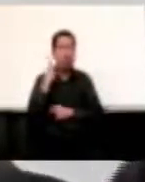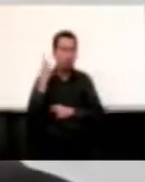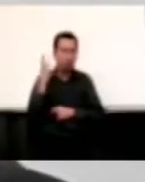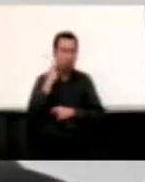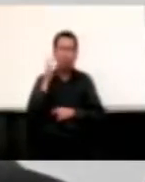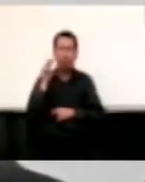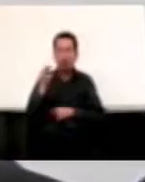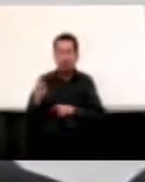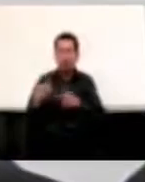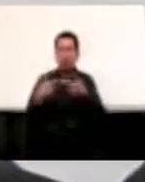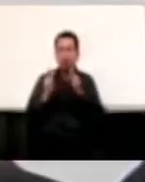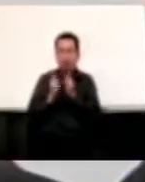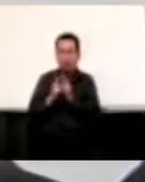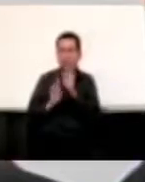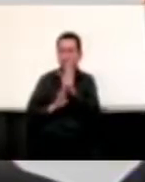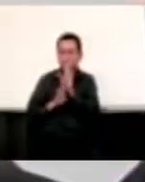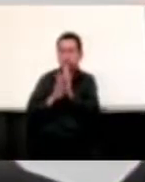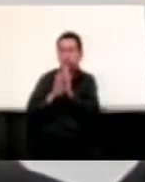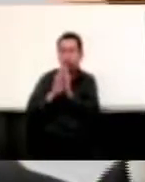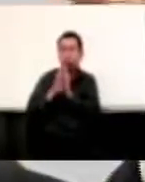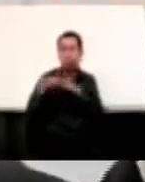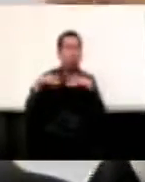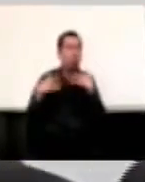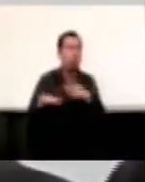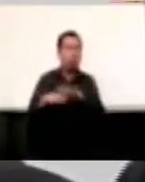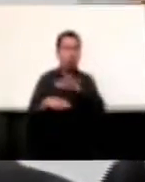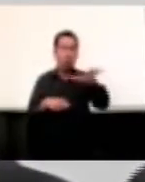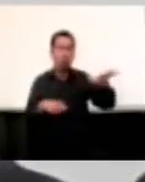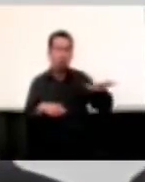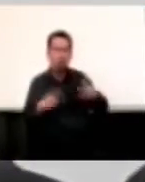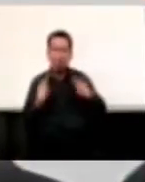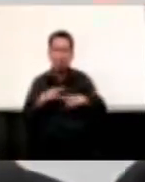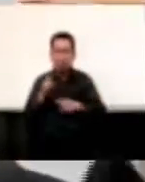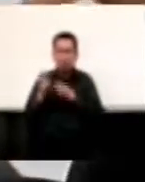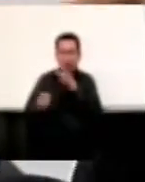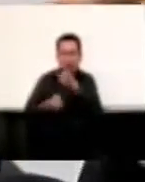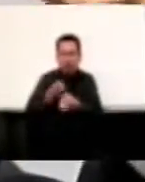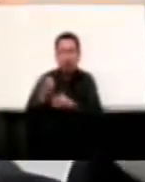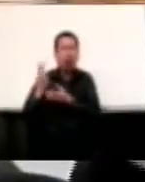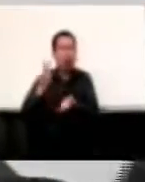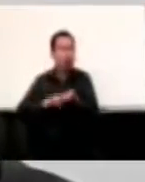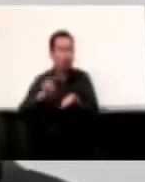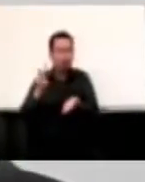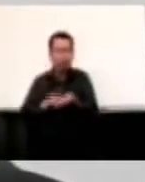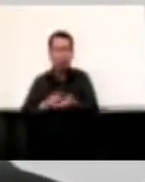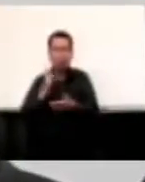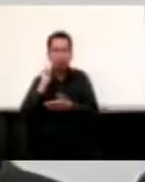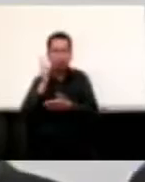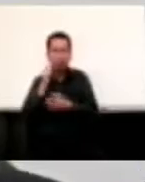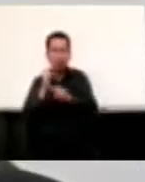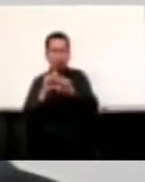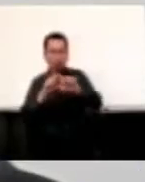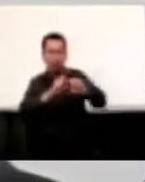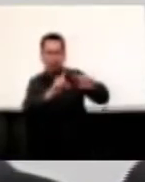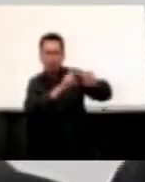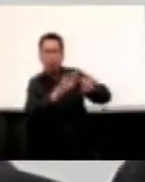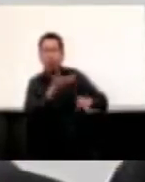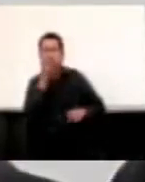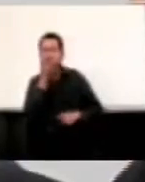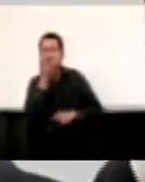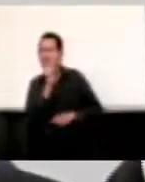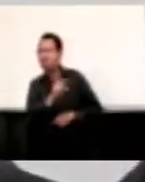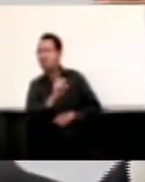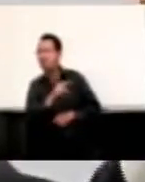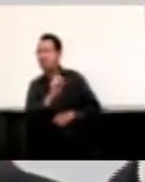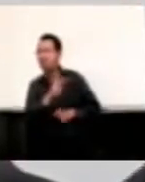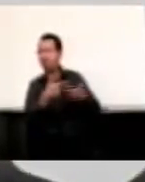muchas expectativas se convirtió en una alternativa real, ideológicamente hablando, que se diferenciaba de los otros partidos tradicionales? No